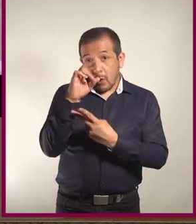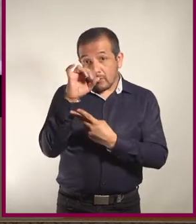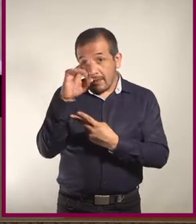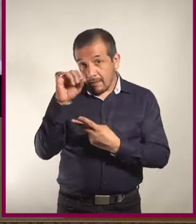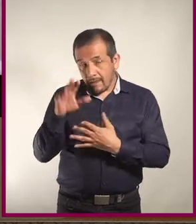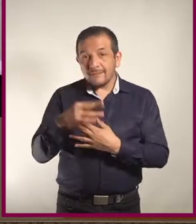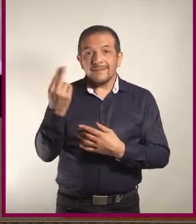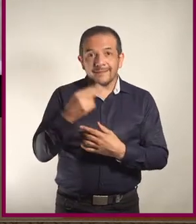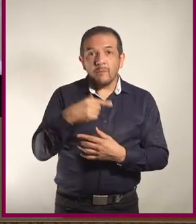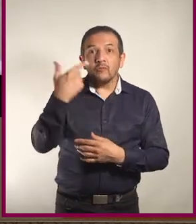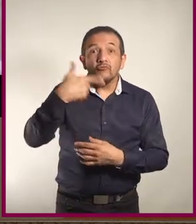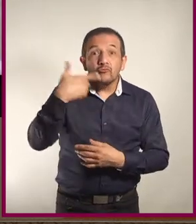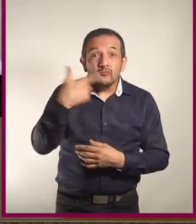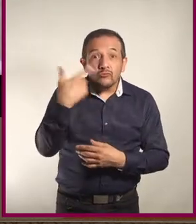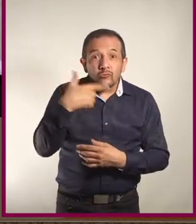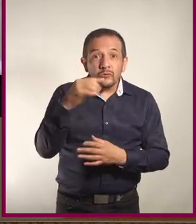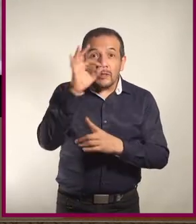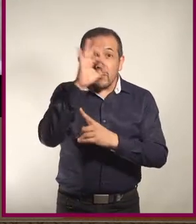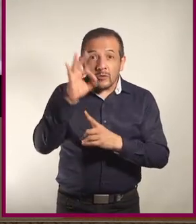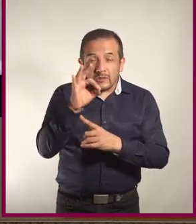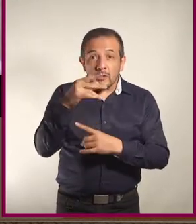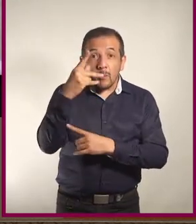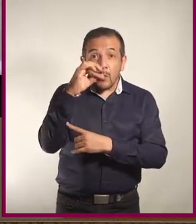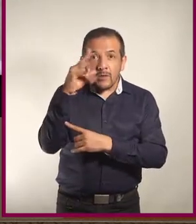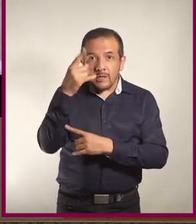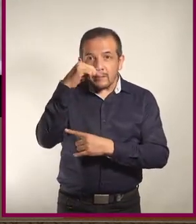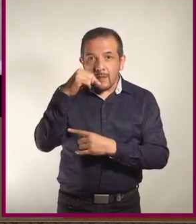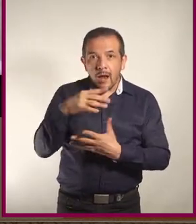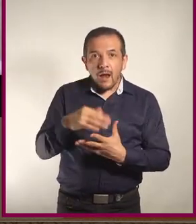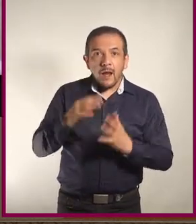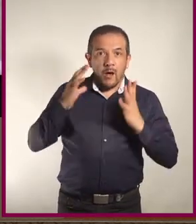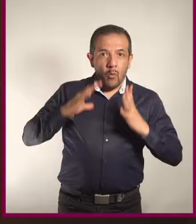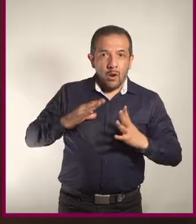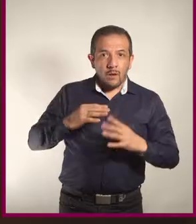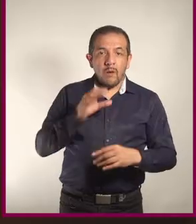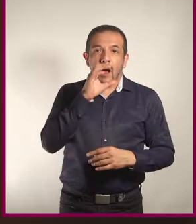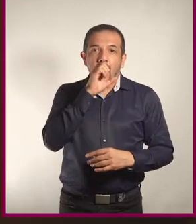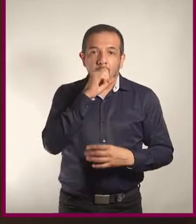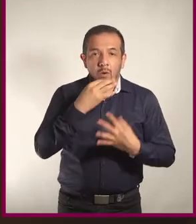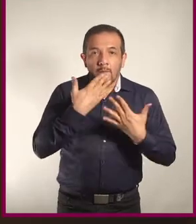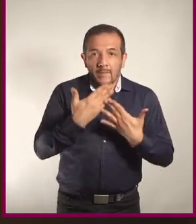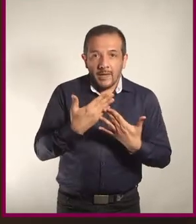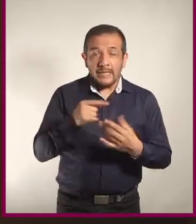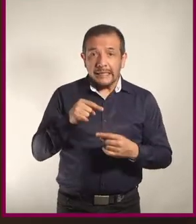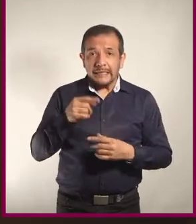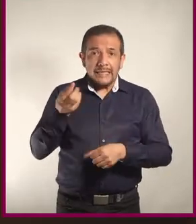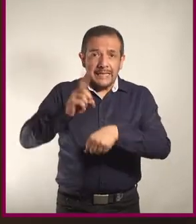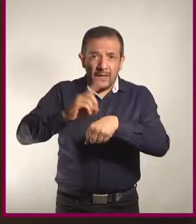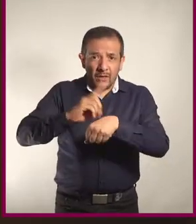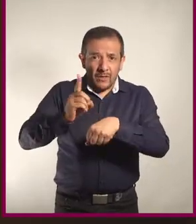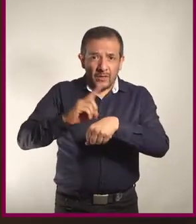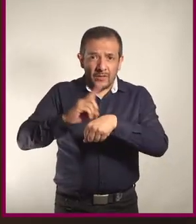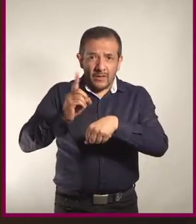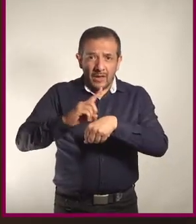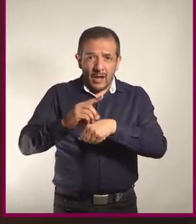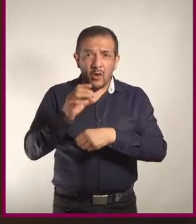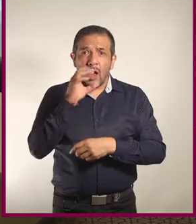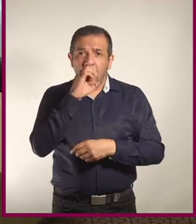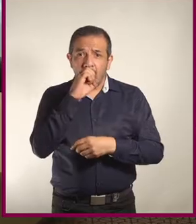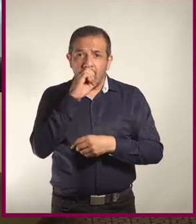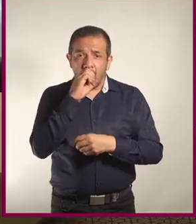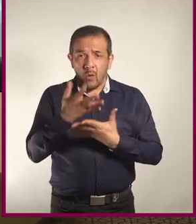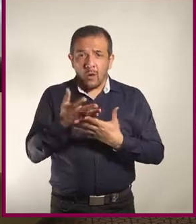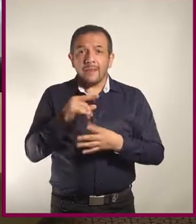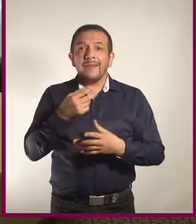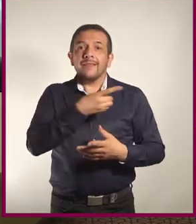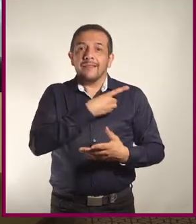las proteínas requerimos 12% de proteínas para dar estas calorías. y el 30% de las calorías diarias que consumimos